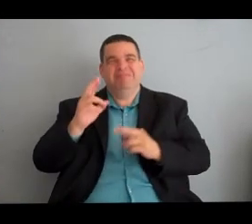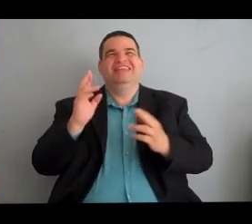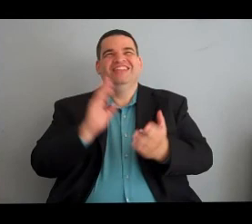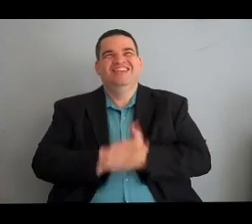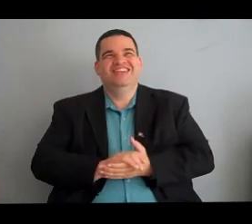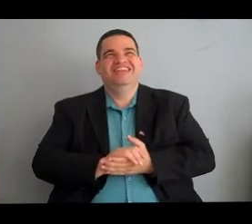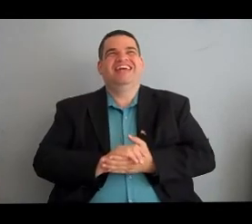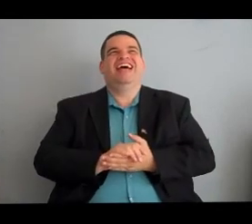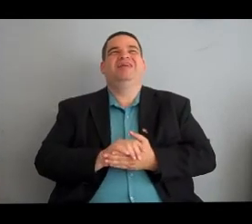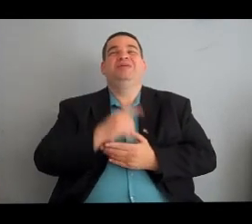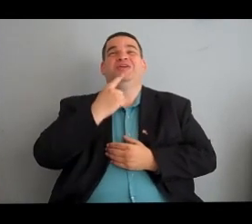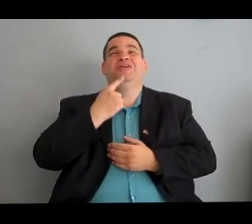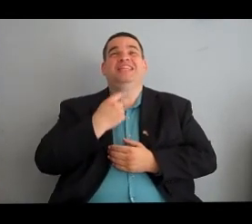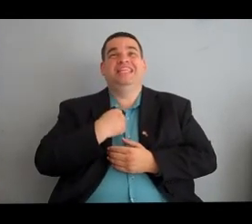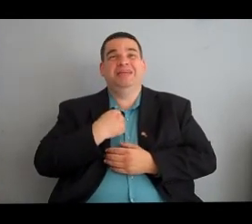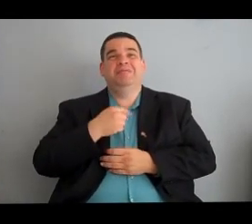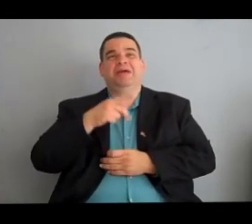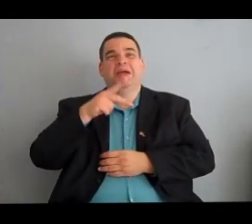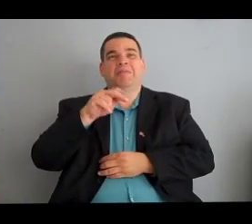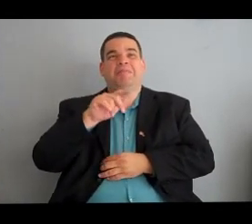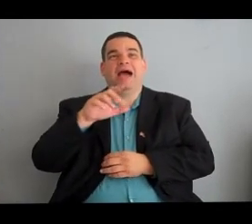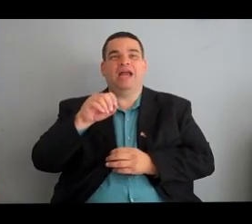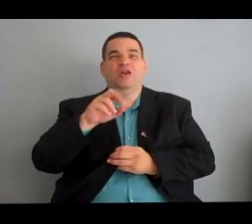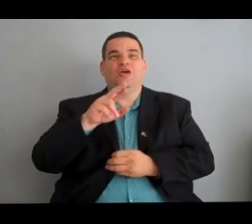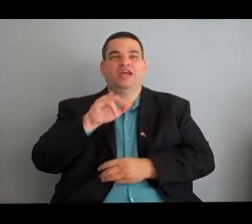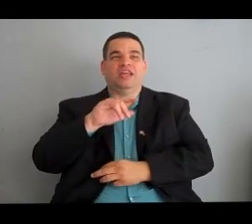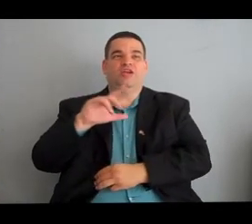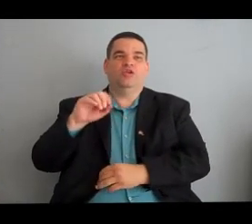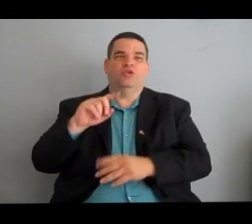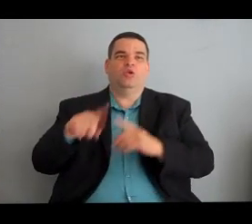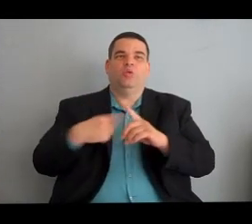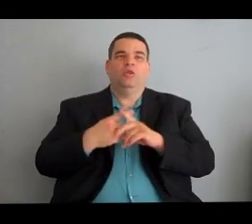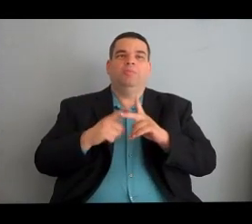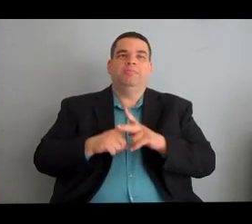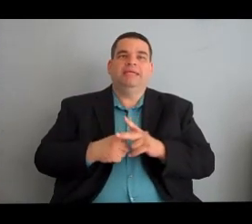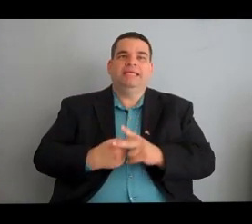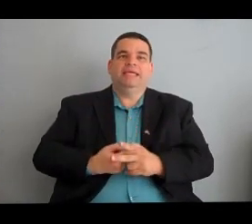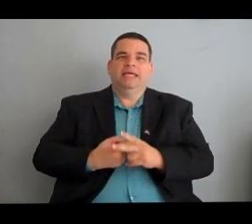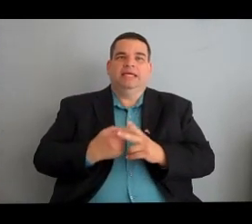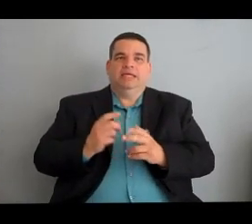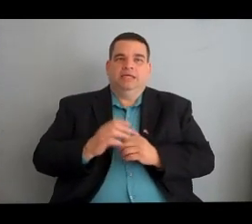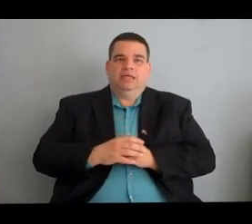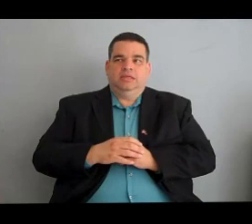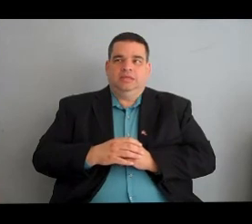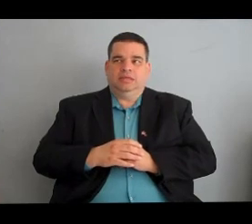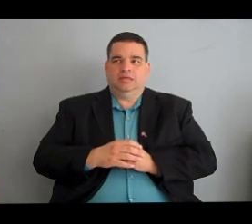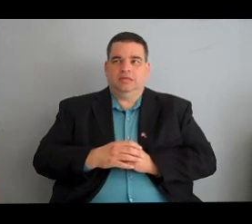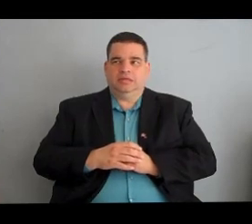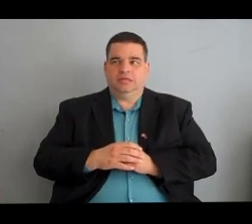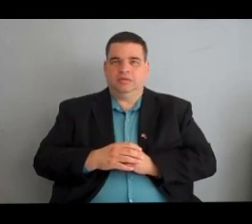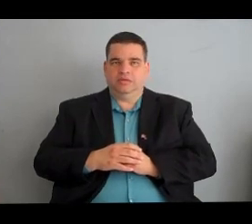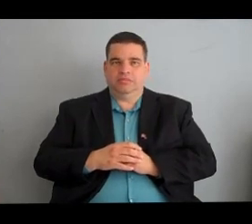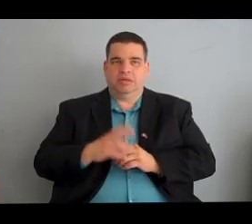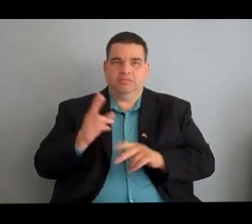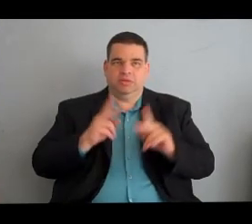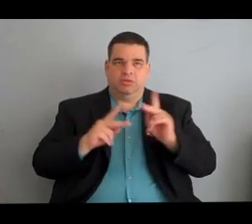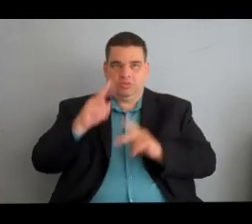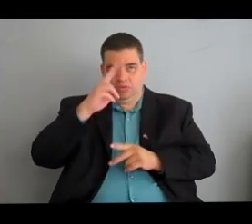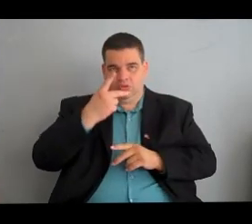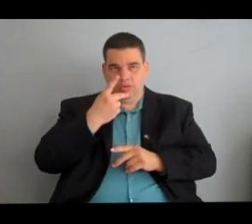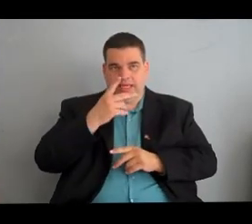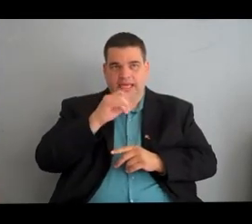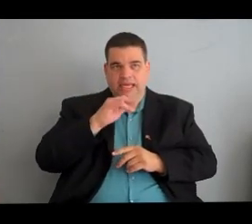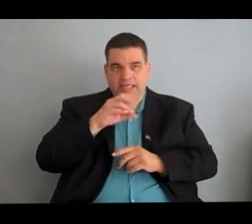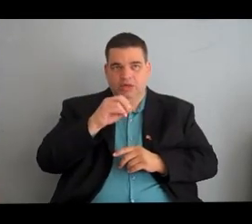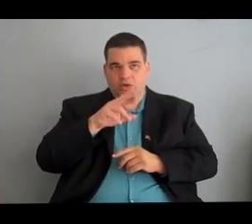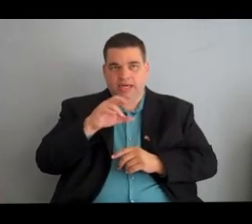Criollo, ¿cuándo nace este grupo? Bueno, Palo Criollo, bueno, para los que no me conocen, Cándido Reyes, Juan Carlos, Palo Criollo nace en el